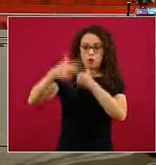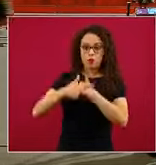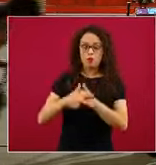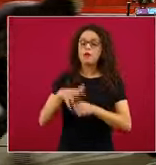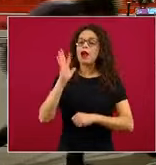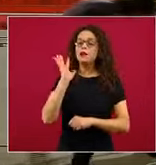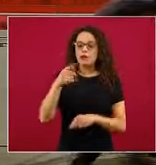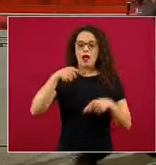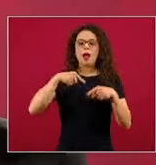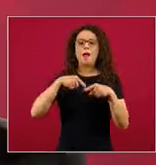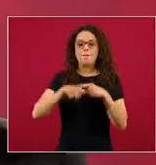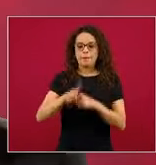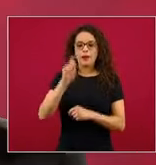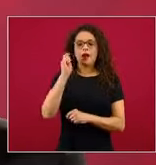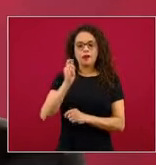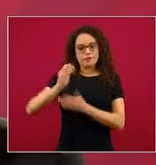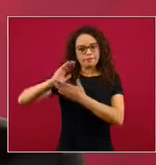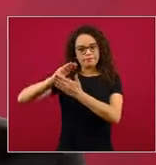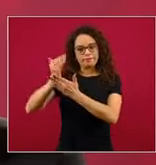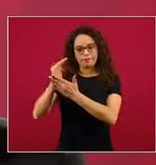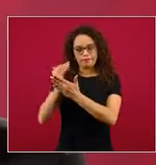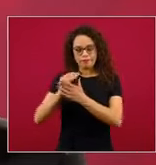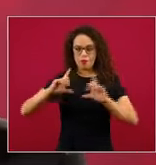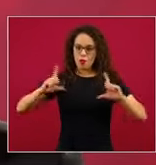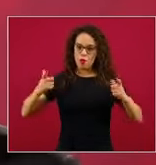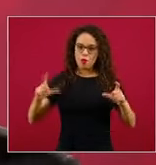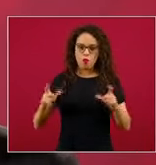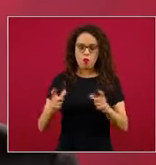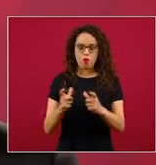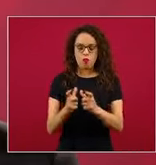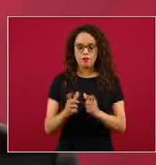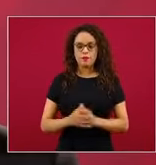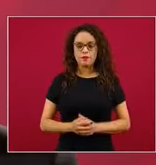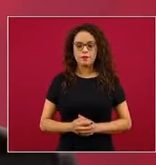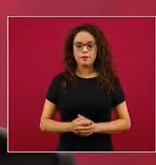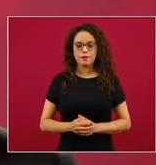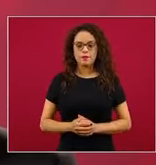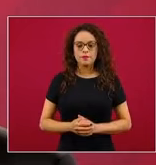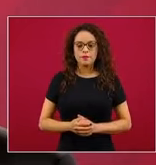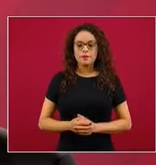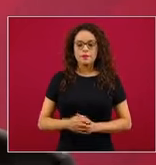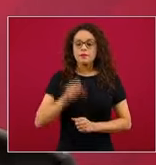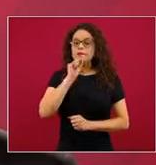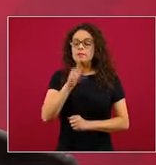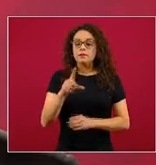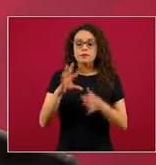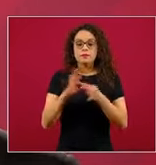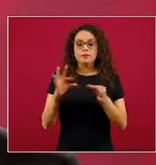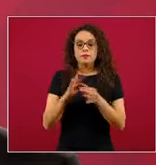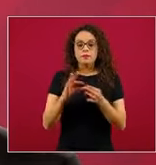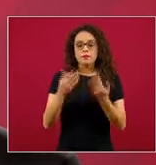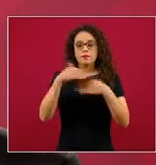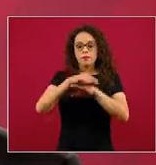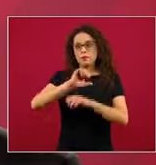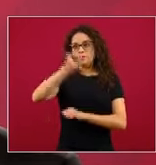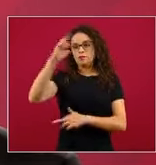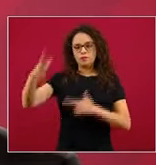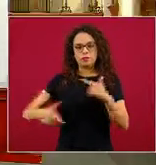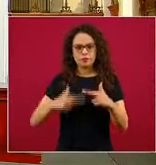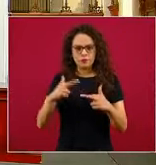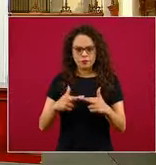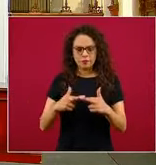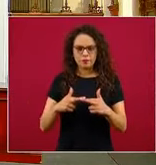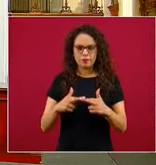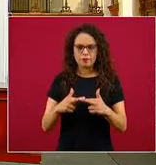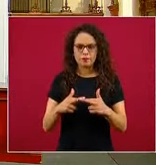empezó a estar en una fase de descenso de la actividad epidémica. Comentaremos también sobre lo que ocurre en otras regiones, en